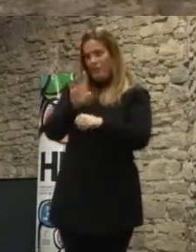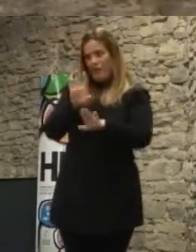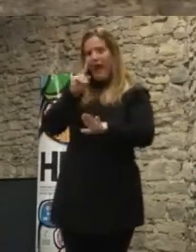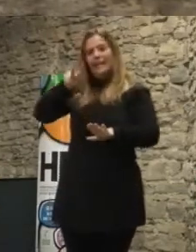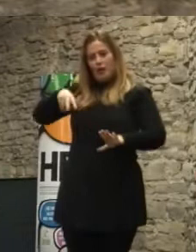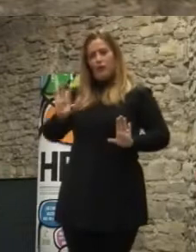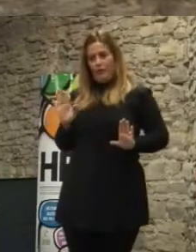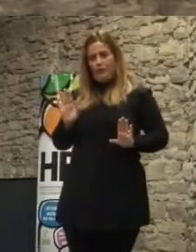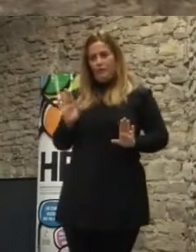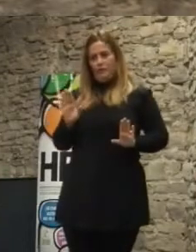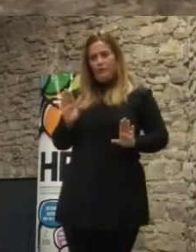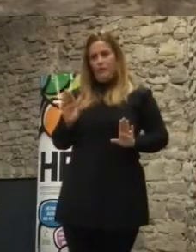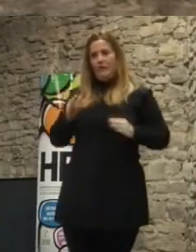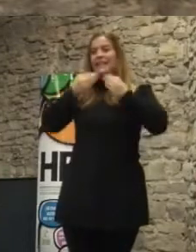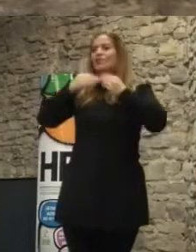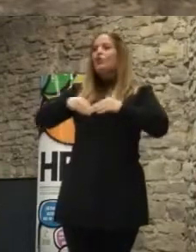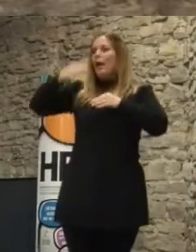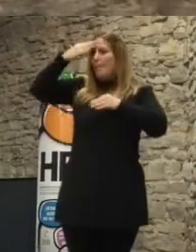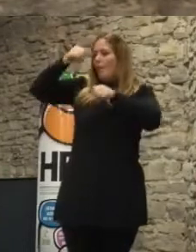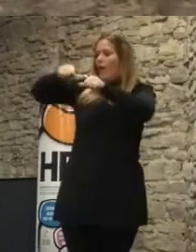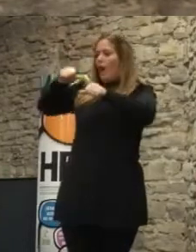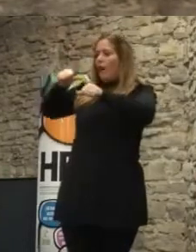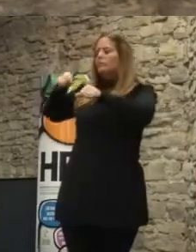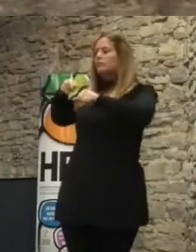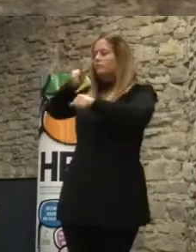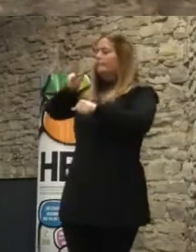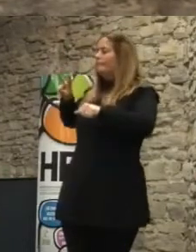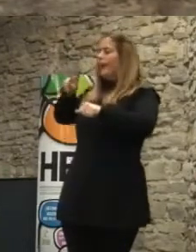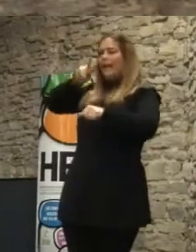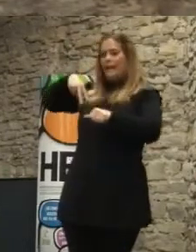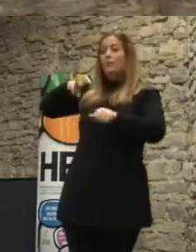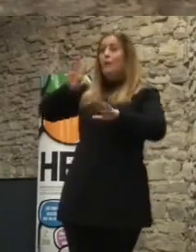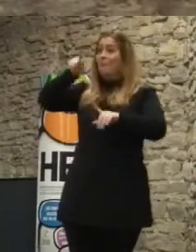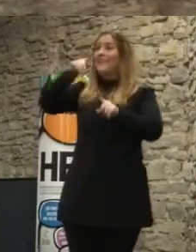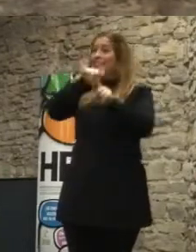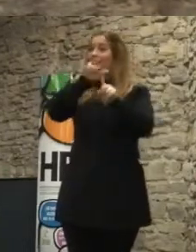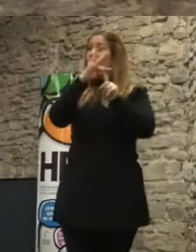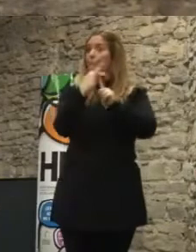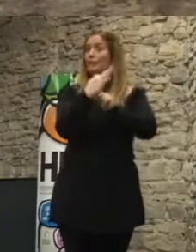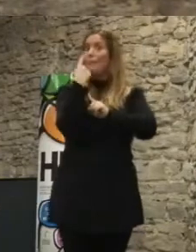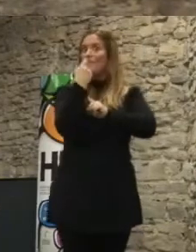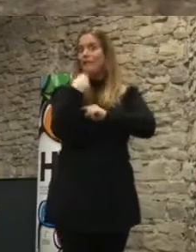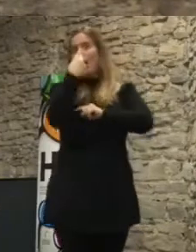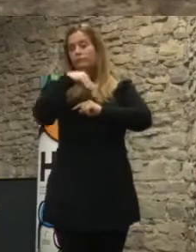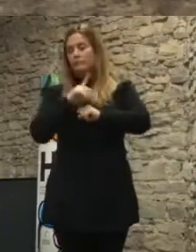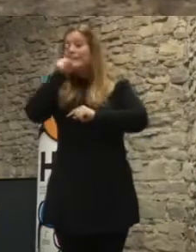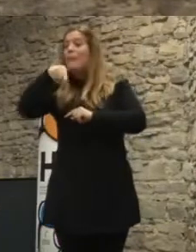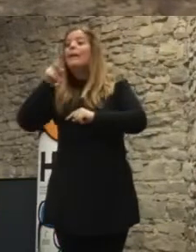reconocer en la memoria histórica, pero también me faltaba este elemento. También hay que